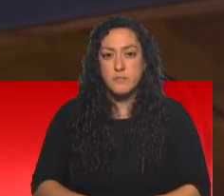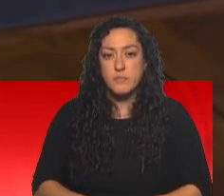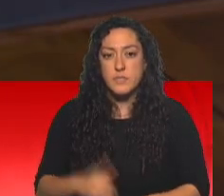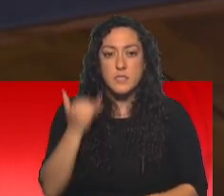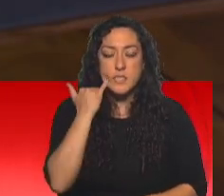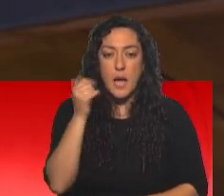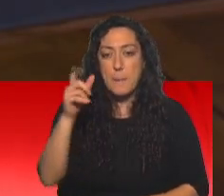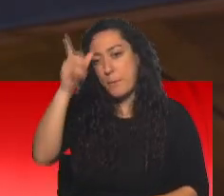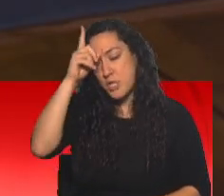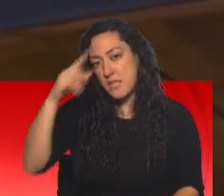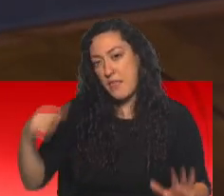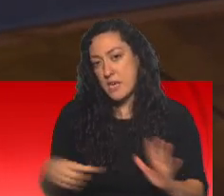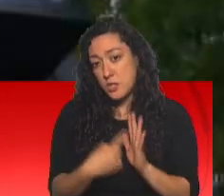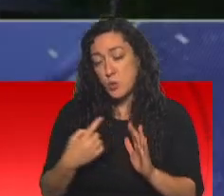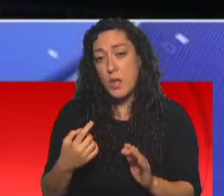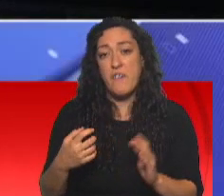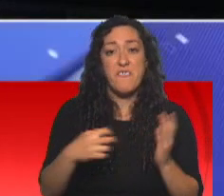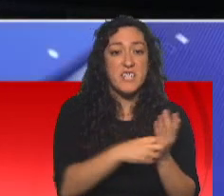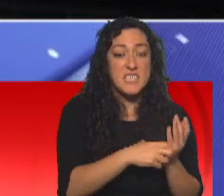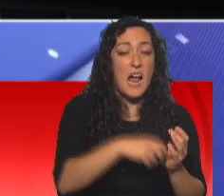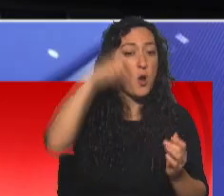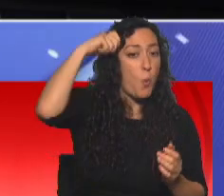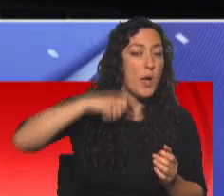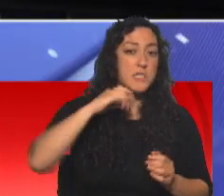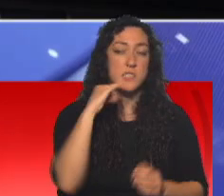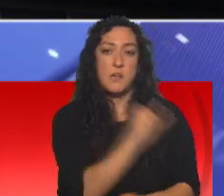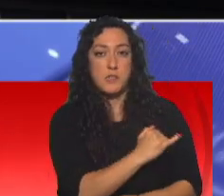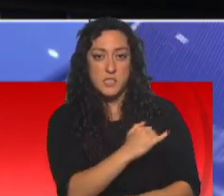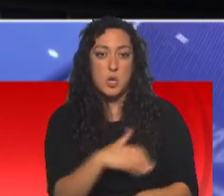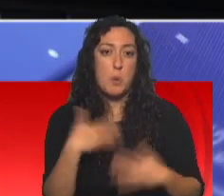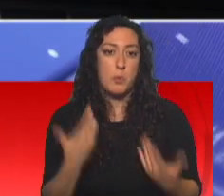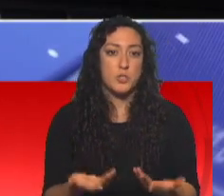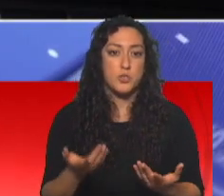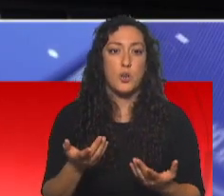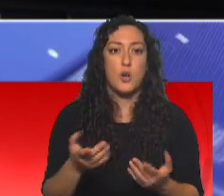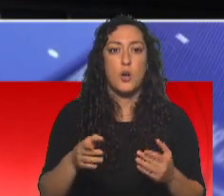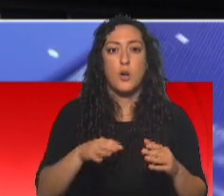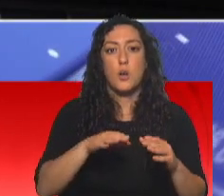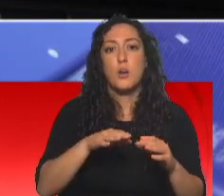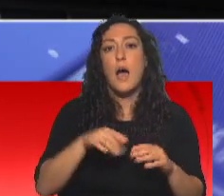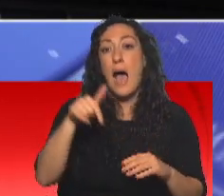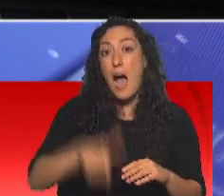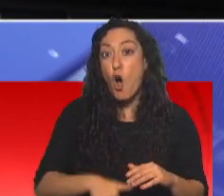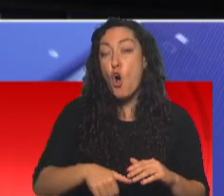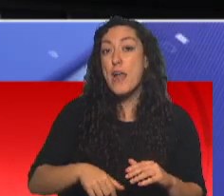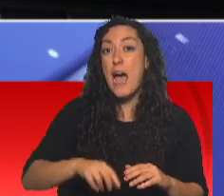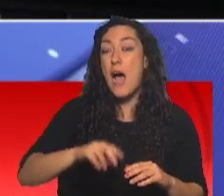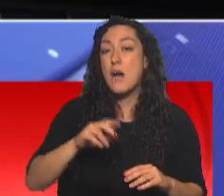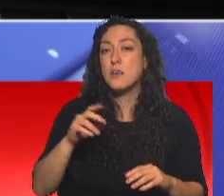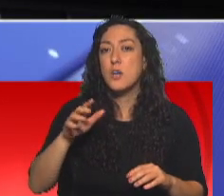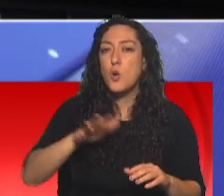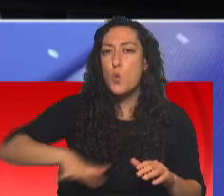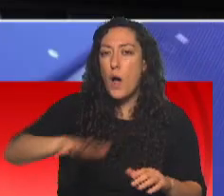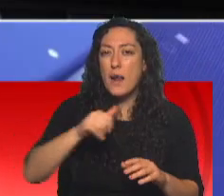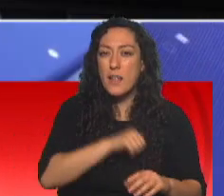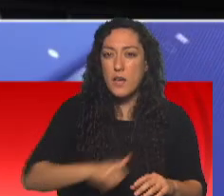la policía de la ciudad se había comunicado con el fiscal, el juez, así que está la morguera, creo que está retirando el cuerpo, si ya no lo retiró, la morguera de